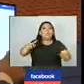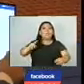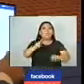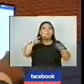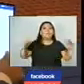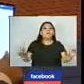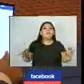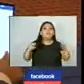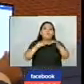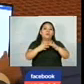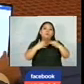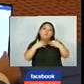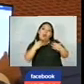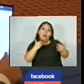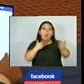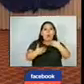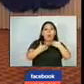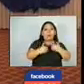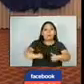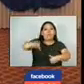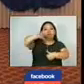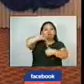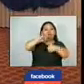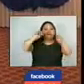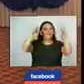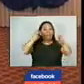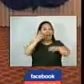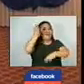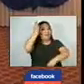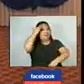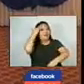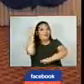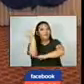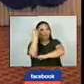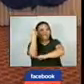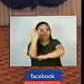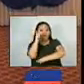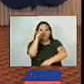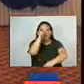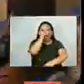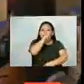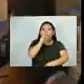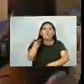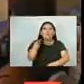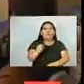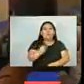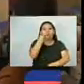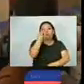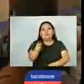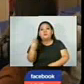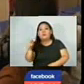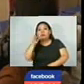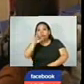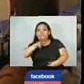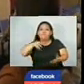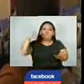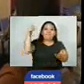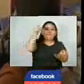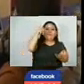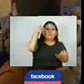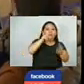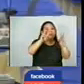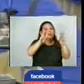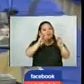primer seminario de capacitación regional sobre sistemas de alerta temprana, que tendrá una duración de tres días, en el que se